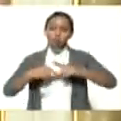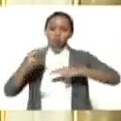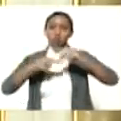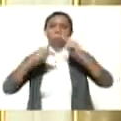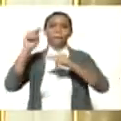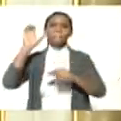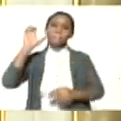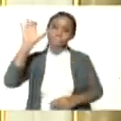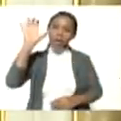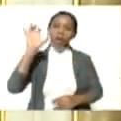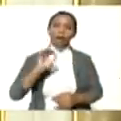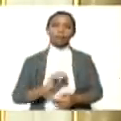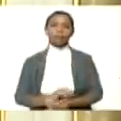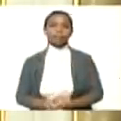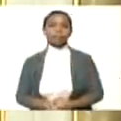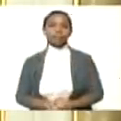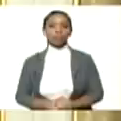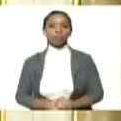patria.